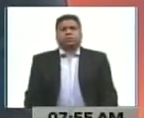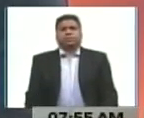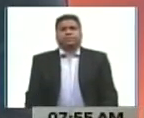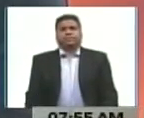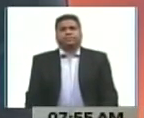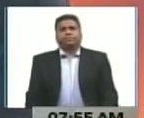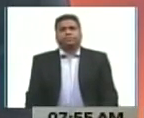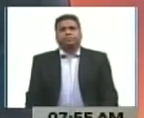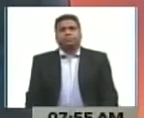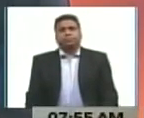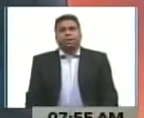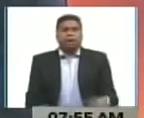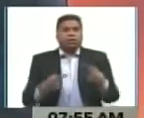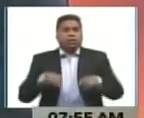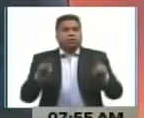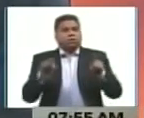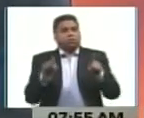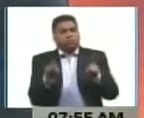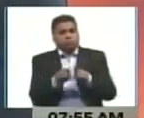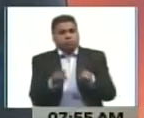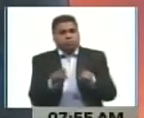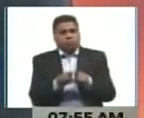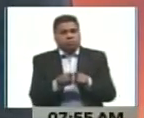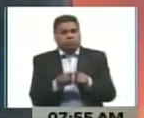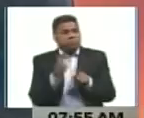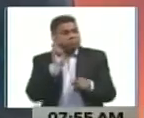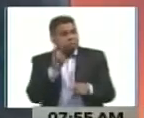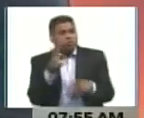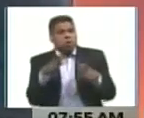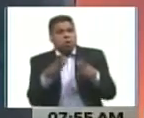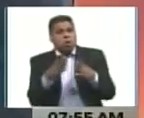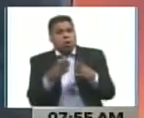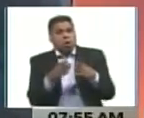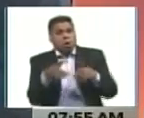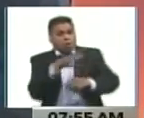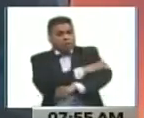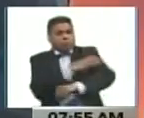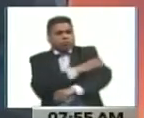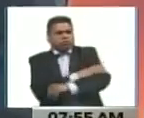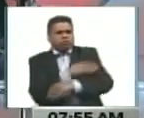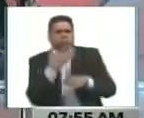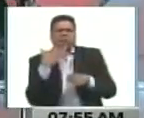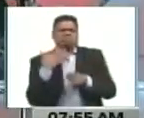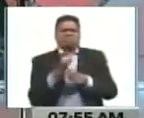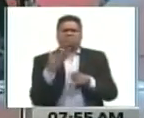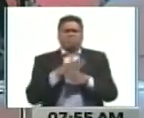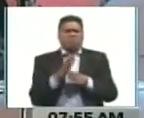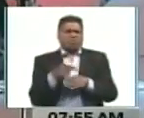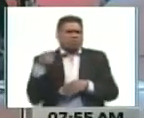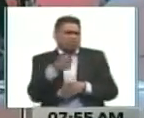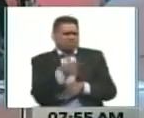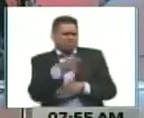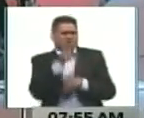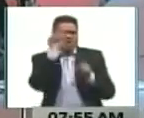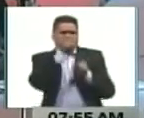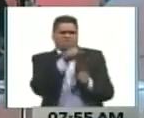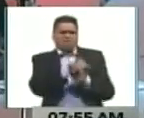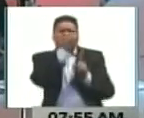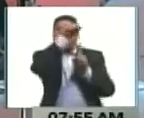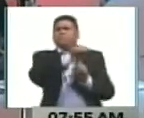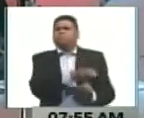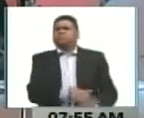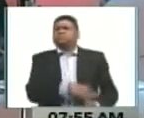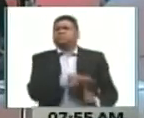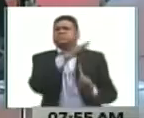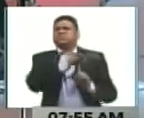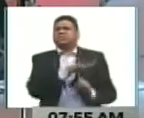unos poderes fácticos, económicos, que no les importa acabar con la estructura económica de un país, que no les importa atacar a